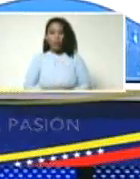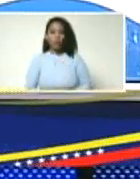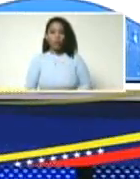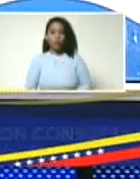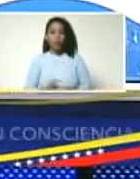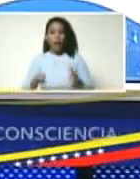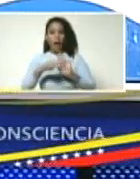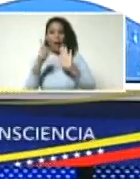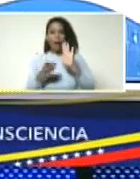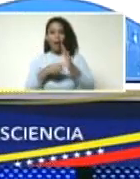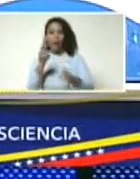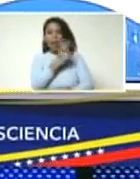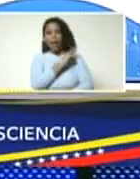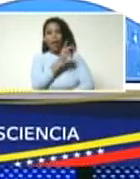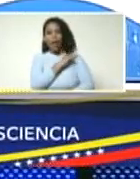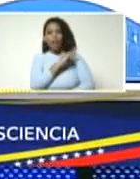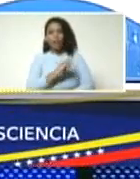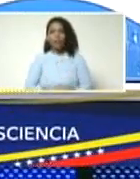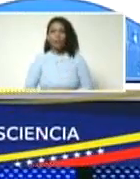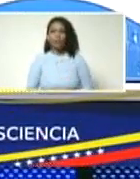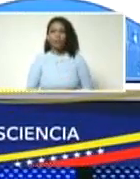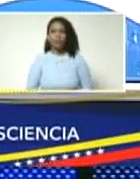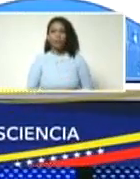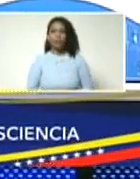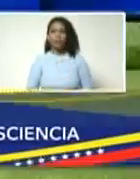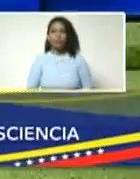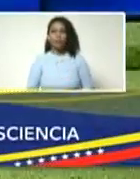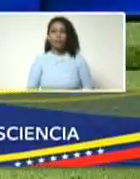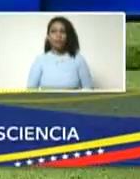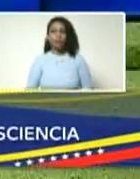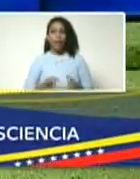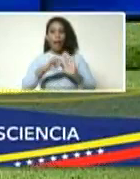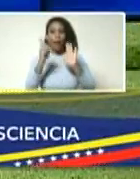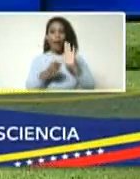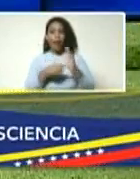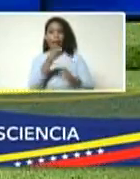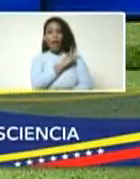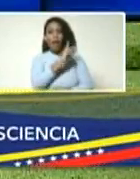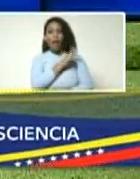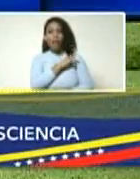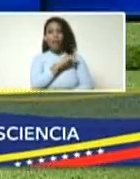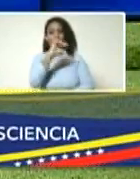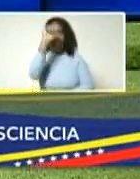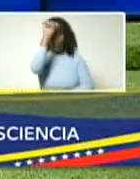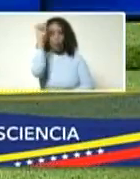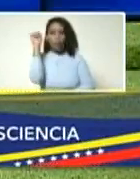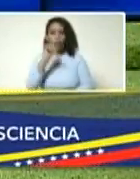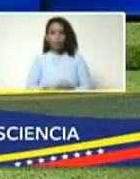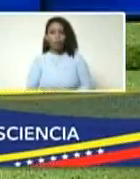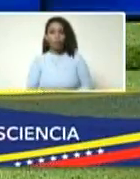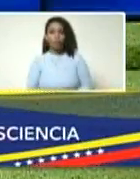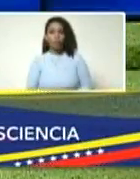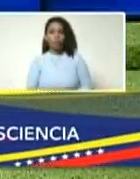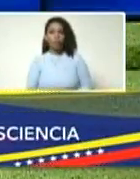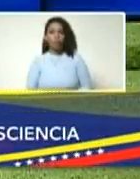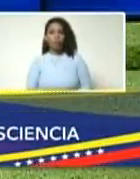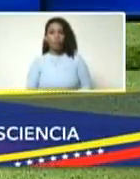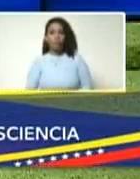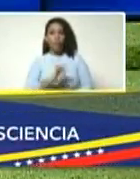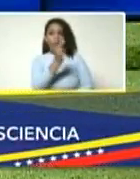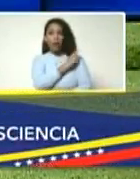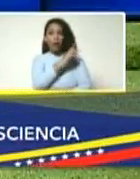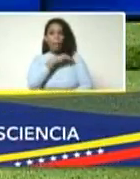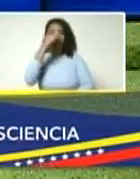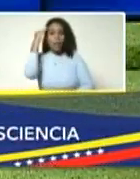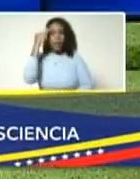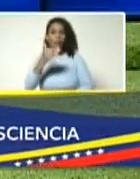General en jefe Vladimir Padrino, general en jefe Domingo Hernández Lares, generales